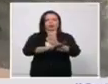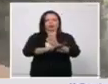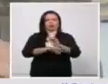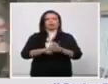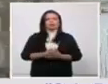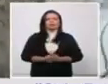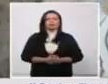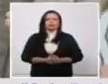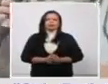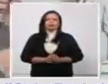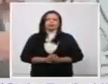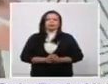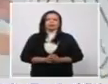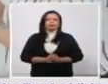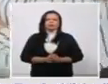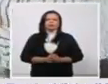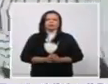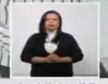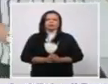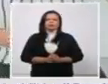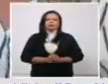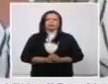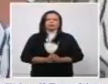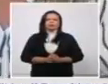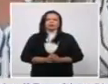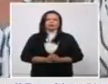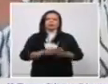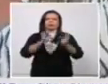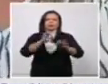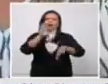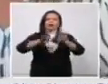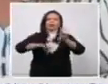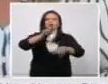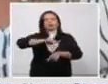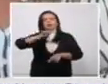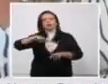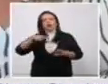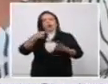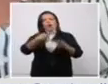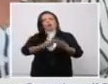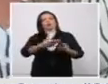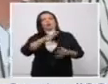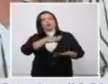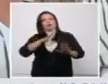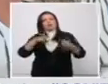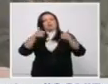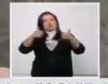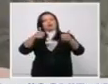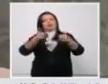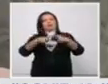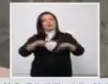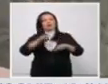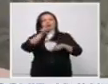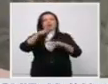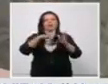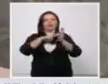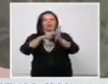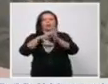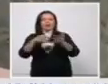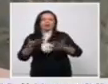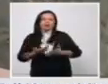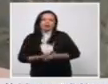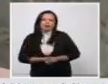realizando. La confianza puede ser la peor de nuestras aliadas en este momento. ¿Cuál es el mensaje para los tuneros? Hoy la principal